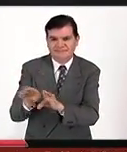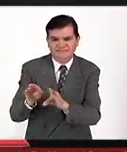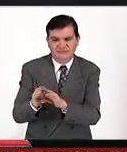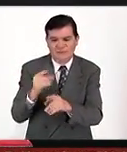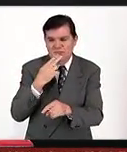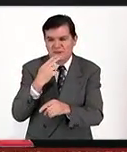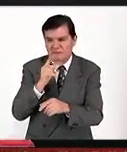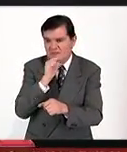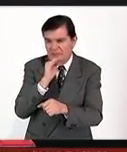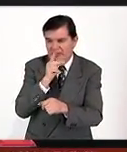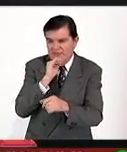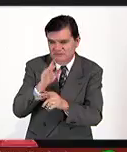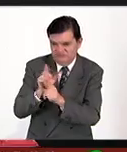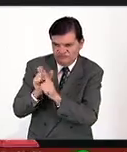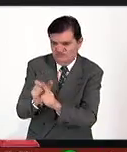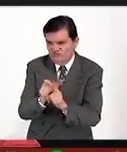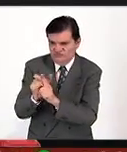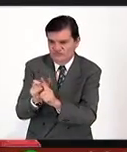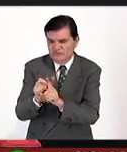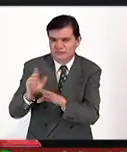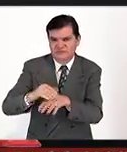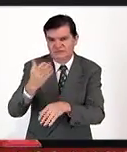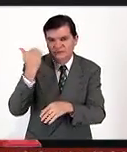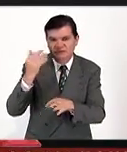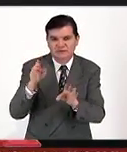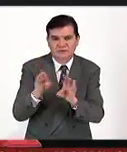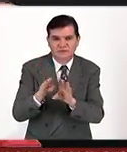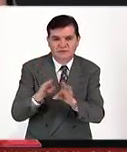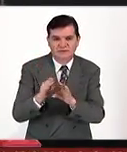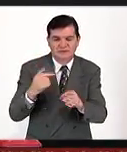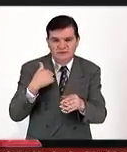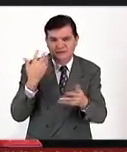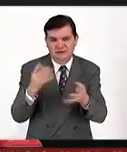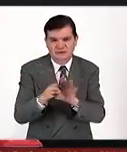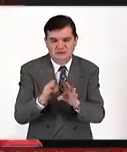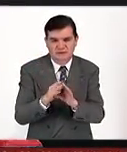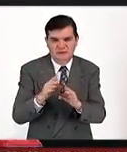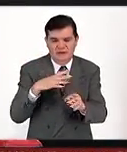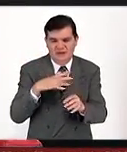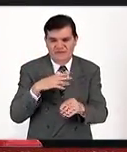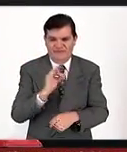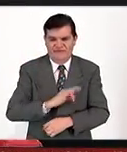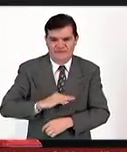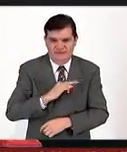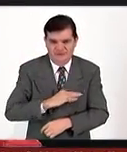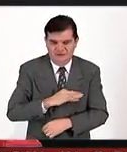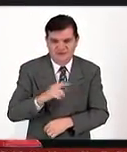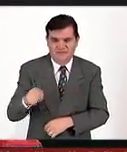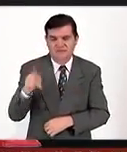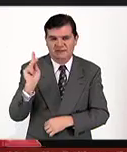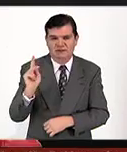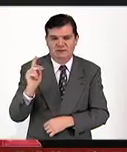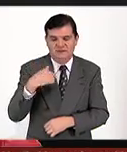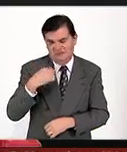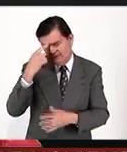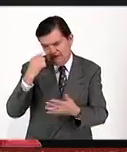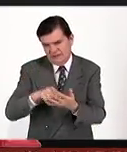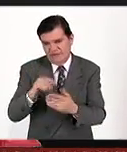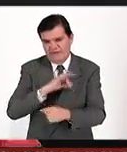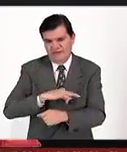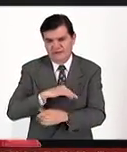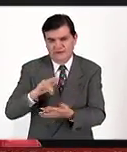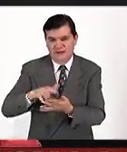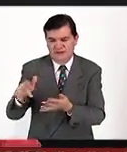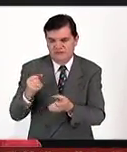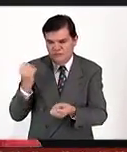caemos muchos papás porque no sabemos. Queremos que nuestro hijo sea feliz y sin embargo creemos que la felicidad